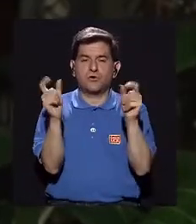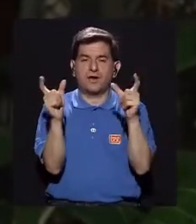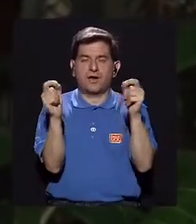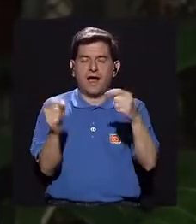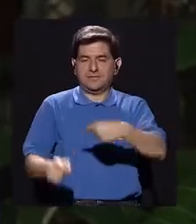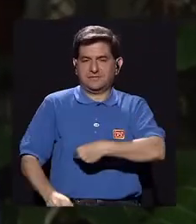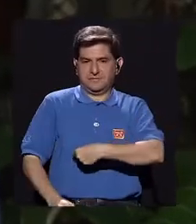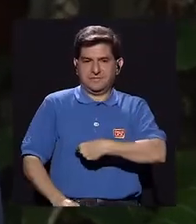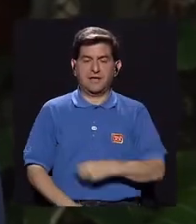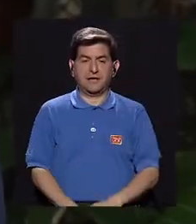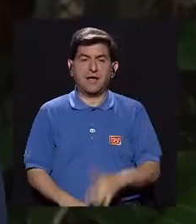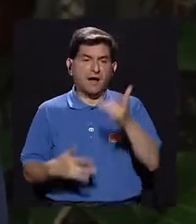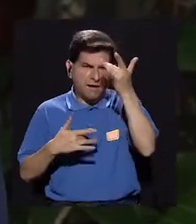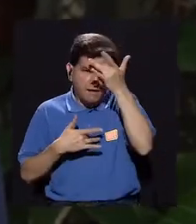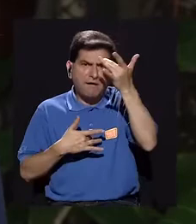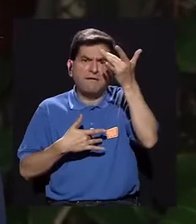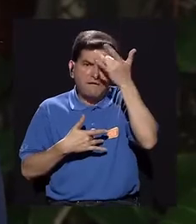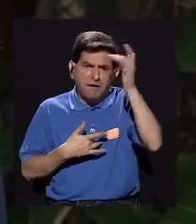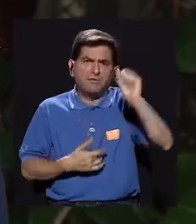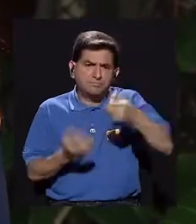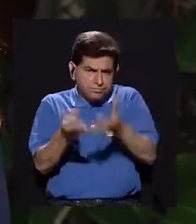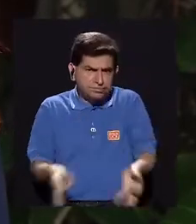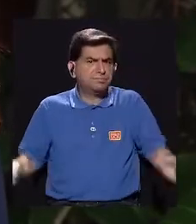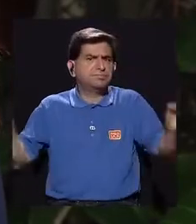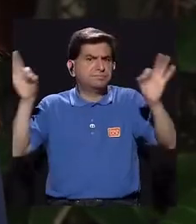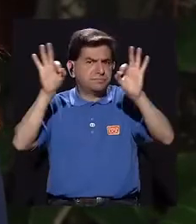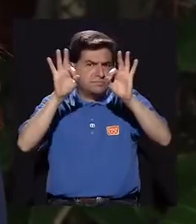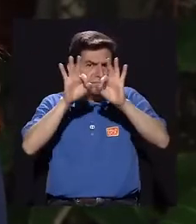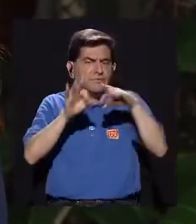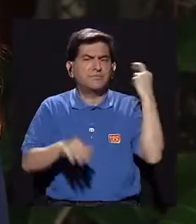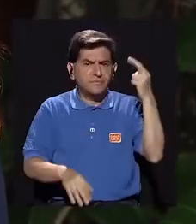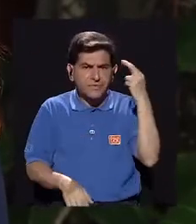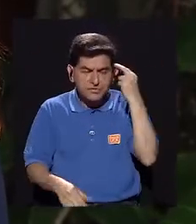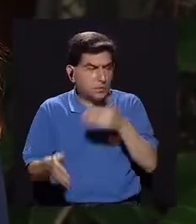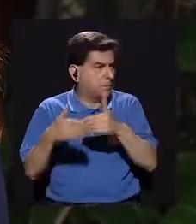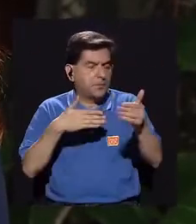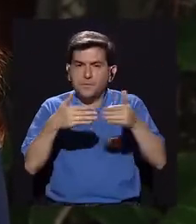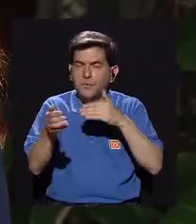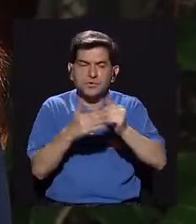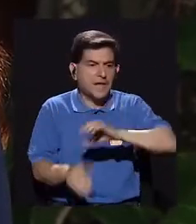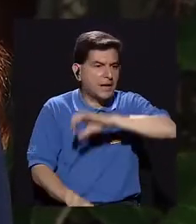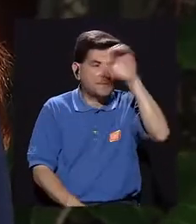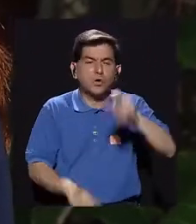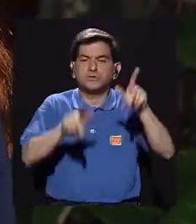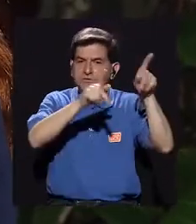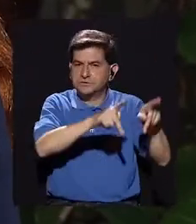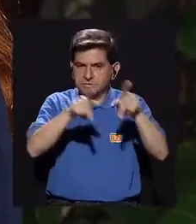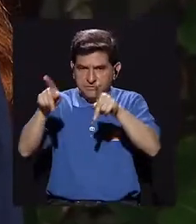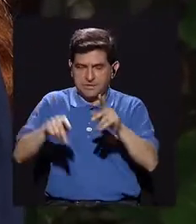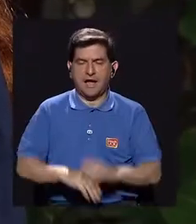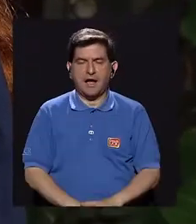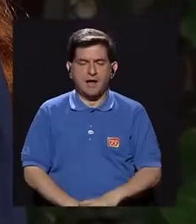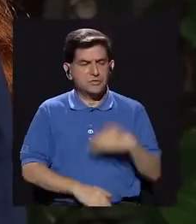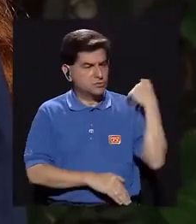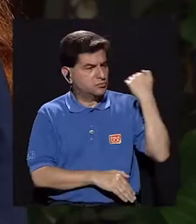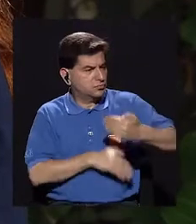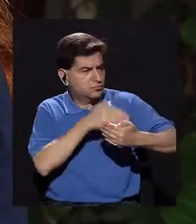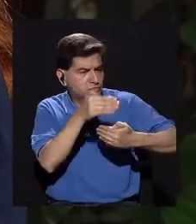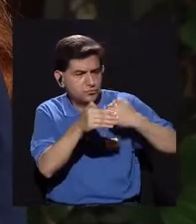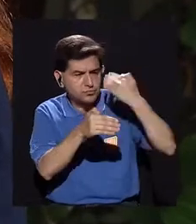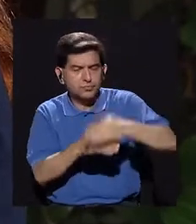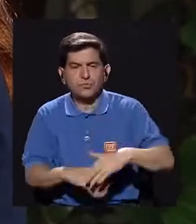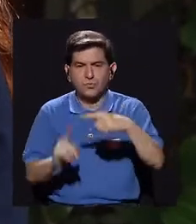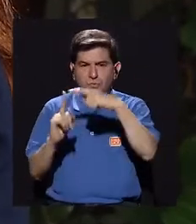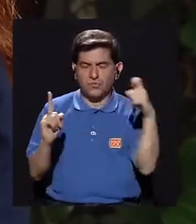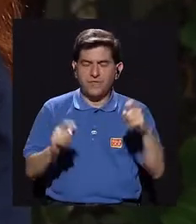es el cáncer de hígado. Entonces, es una enfermedad muy importante, porque aun cuando el porcentaje de pacientes que va a